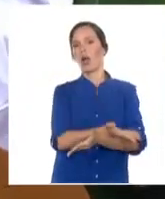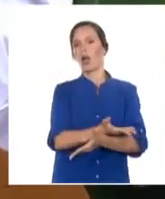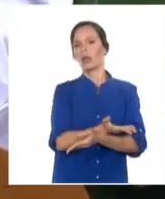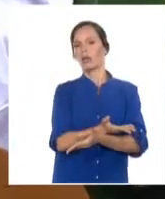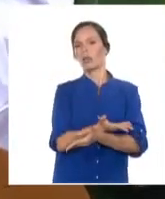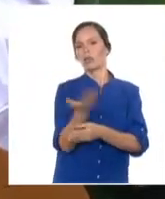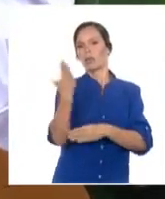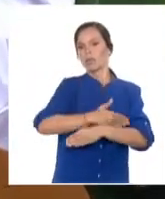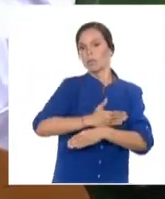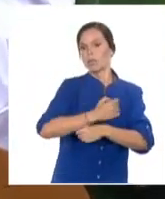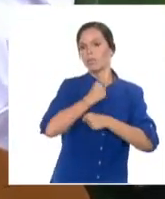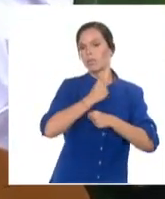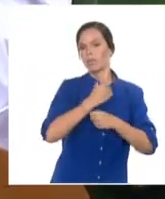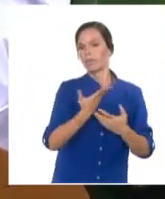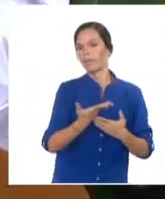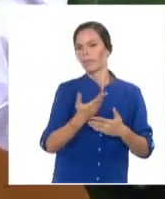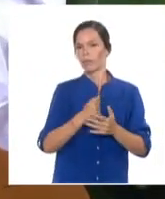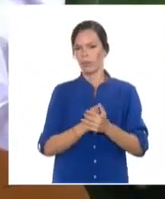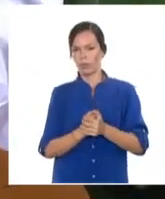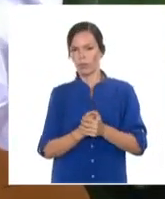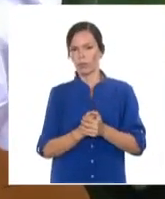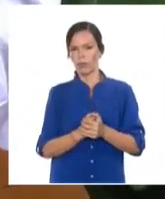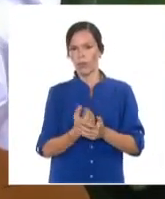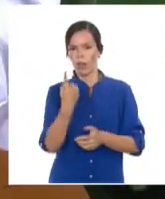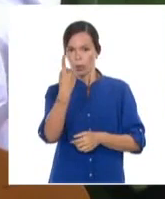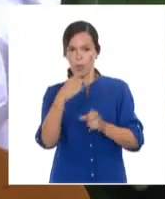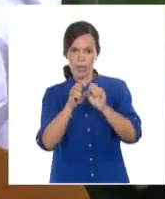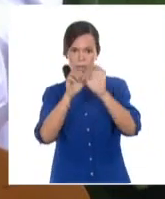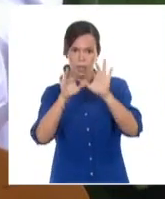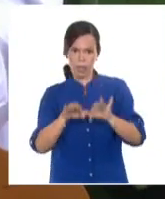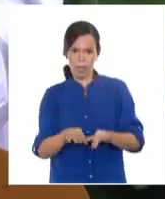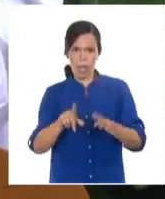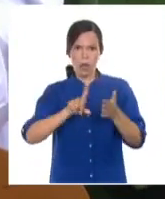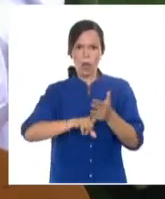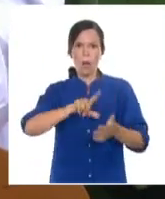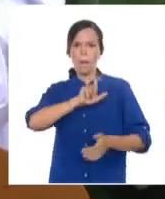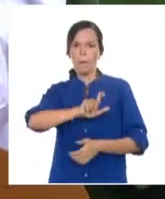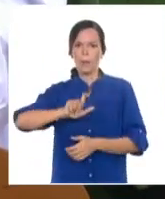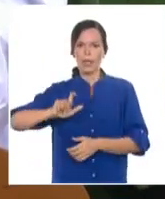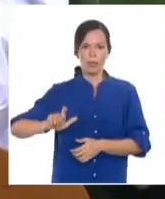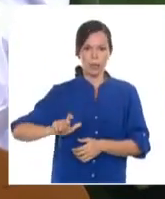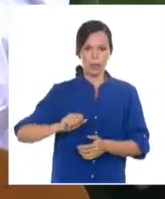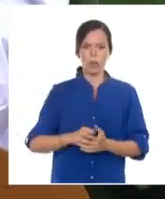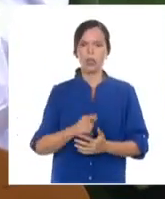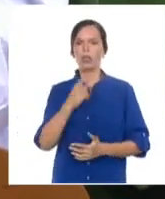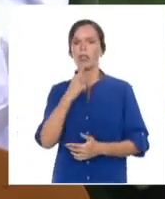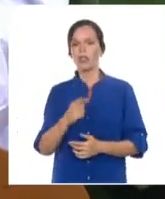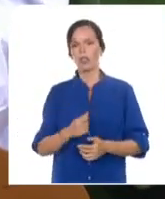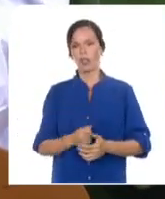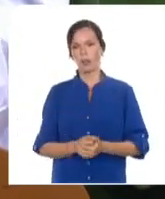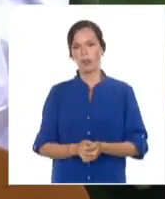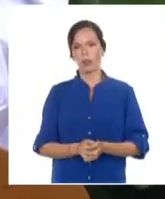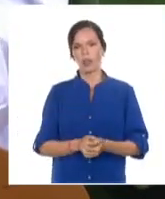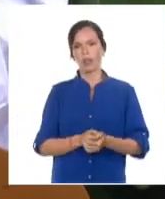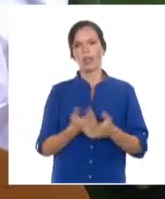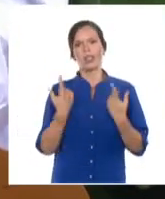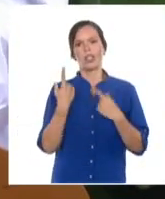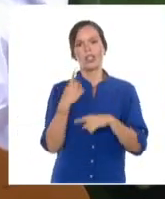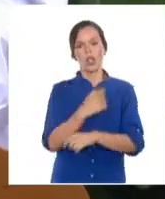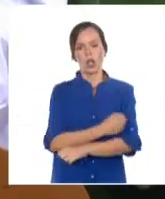llamado en varias ocasiones nuestro primer Secretario del comité central del partido no Basta ya con resistir el cerco y las